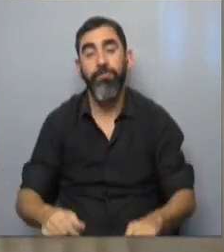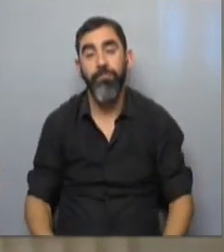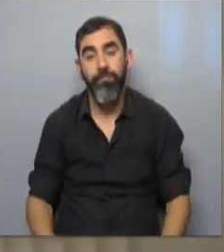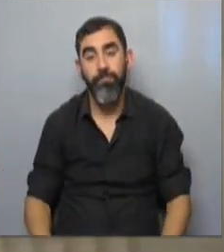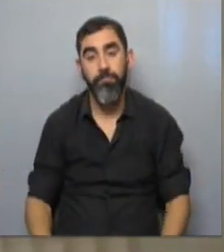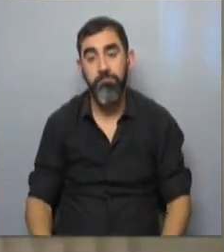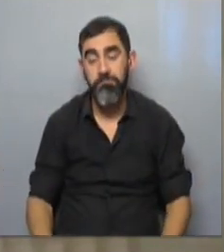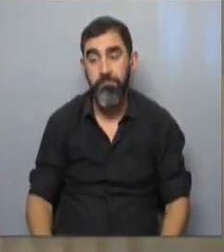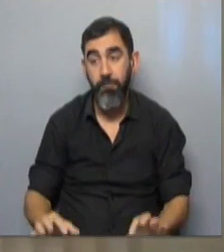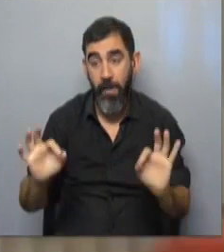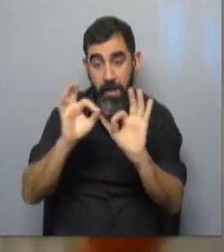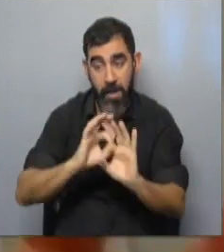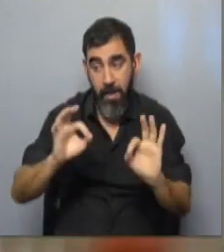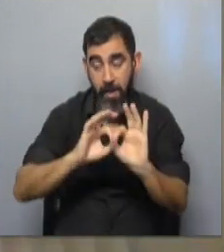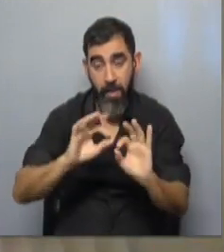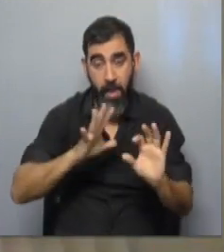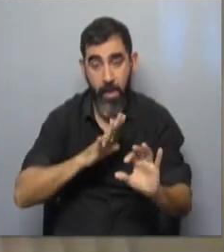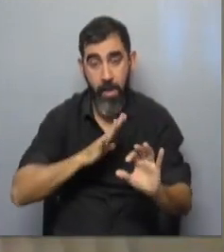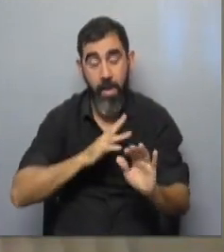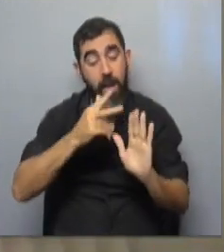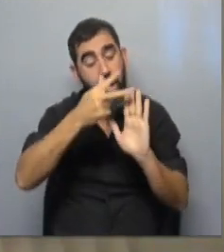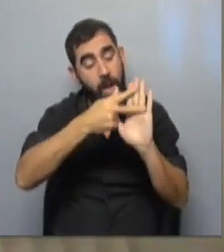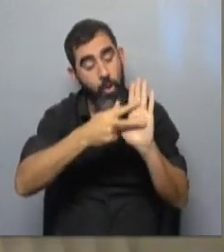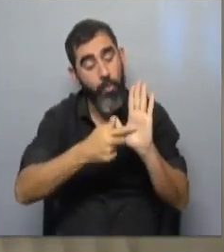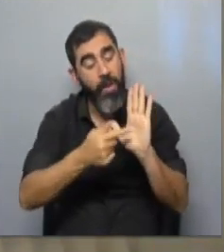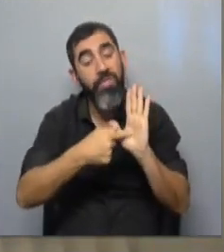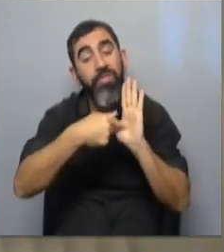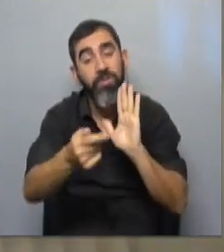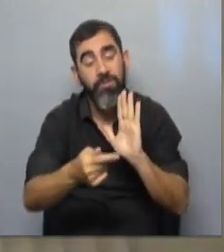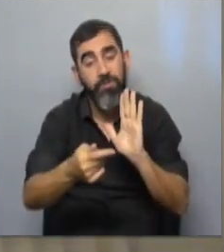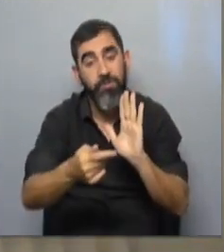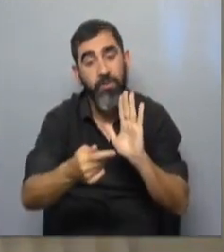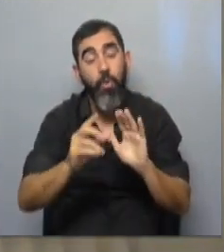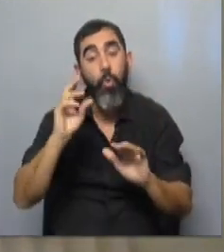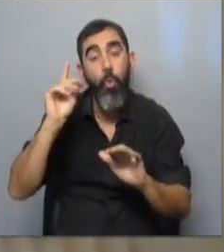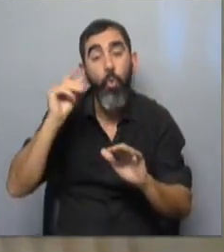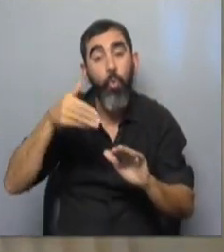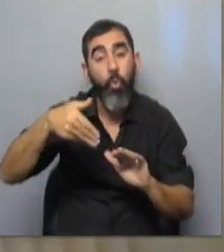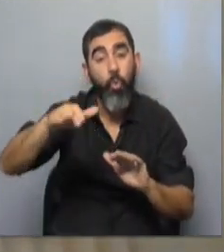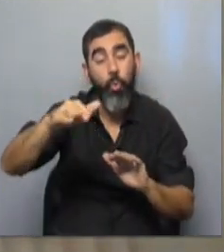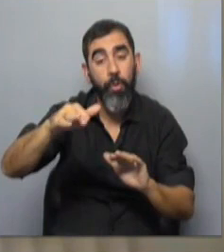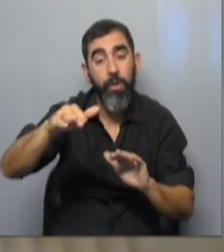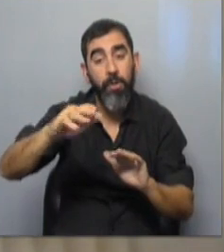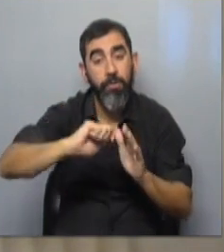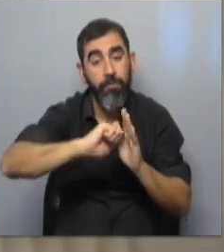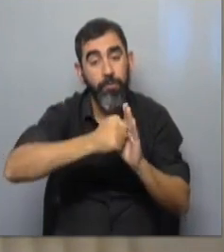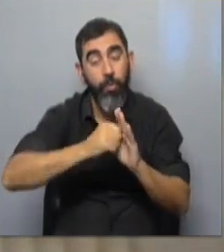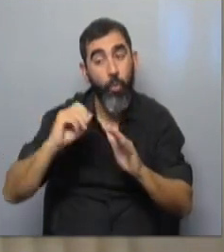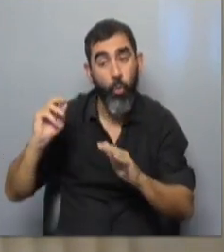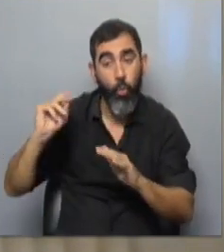si nada se establece, la norma especifica que va a durar, estas cláusulas